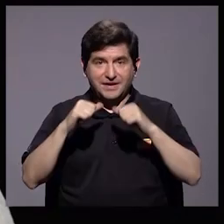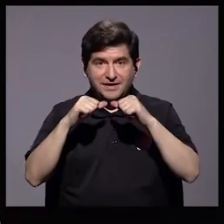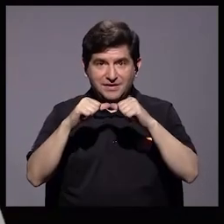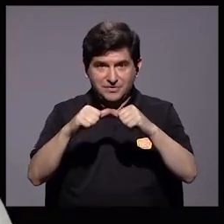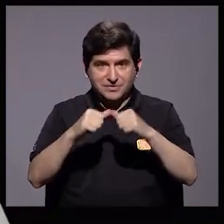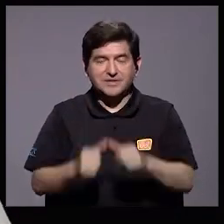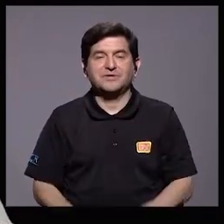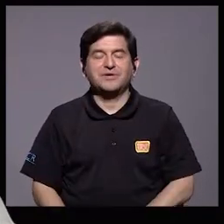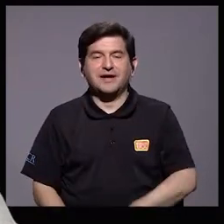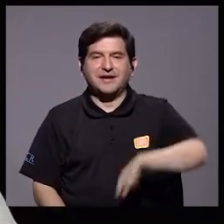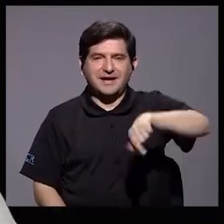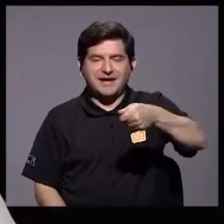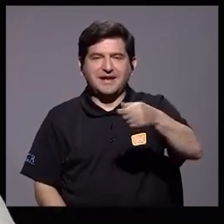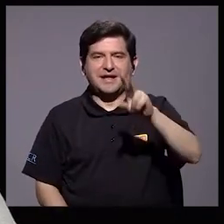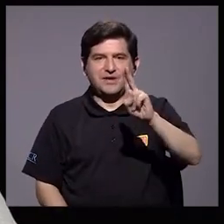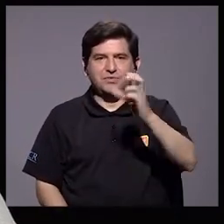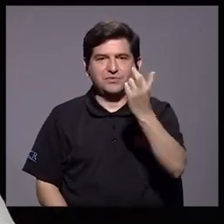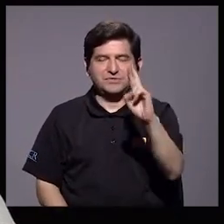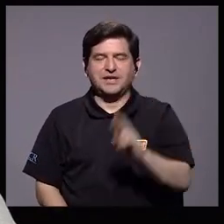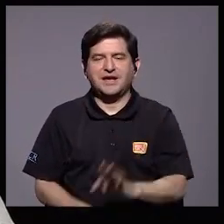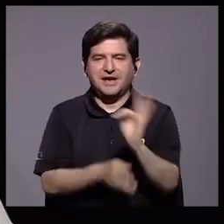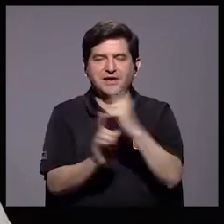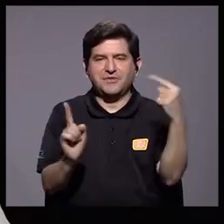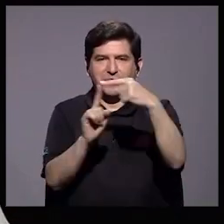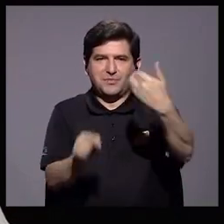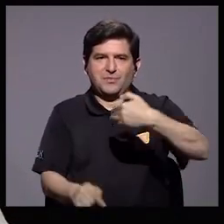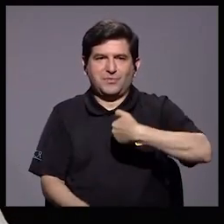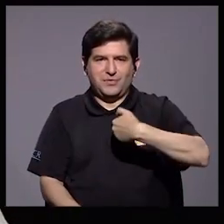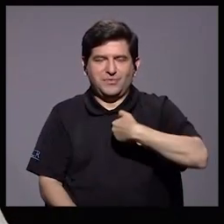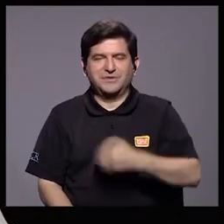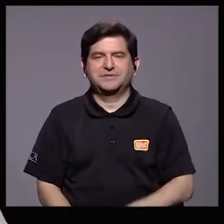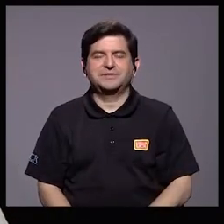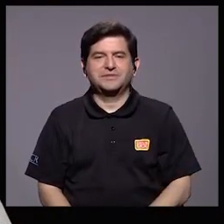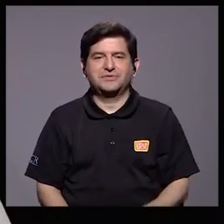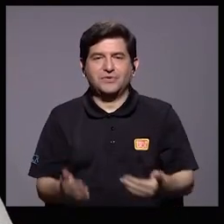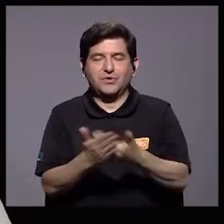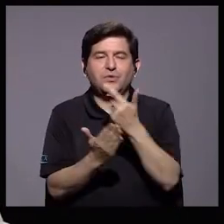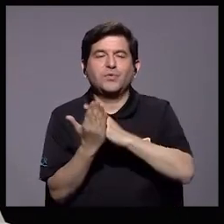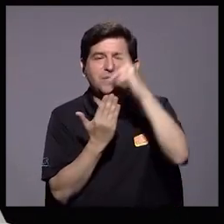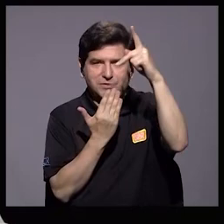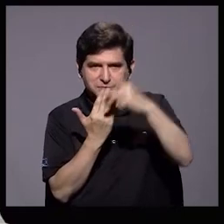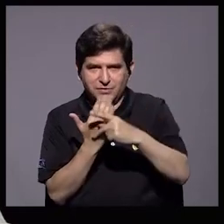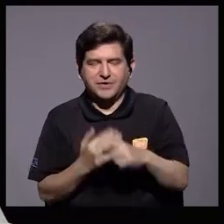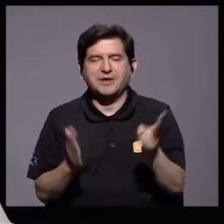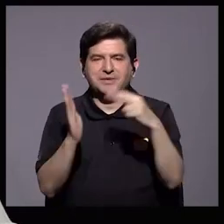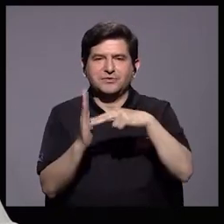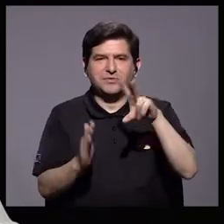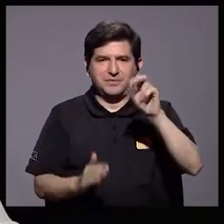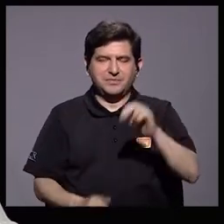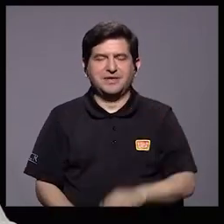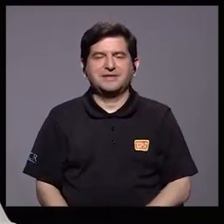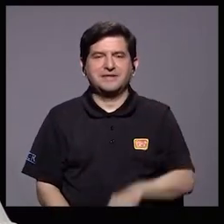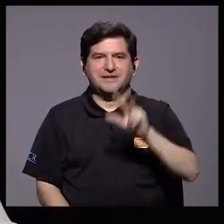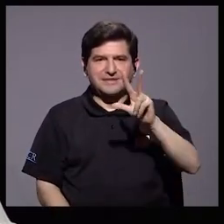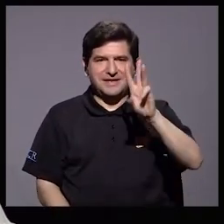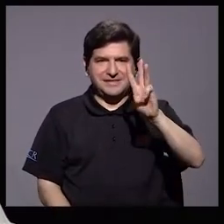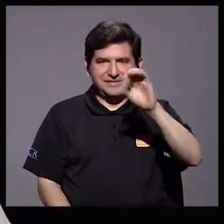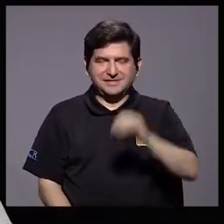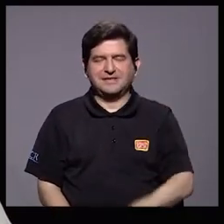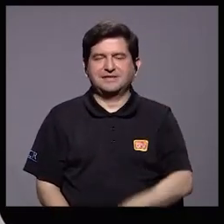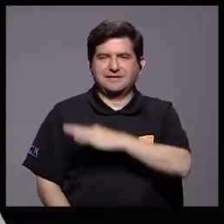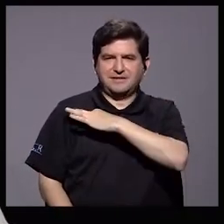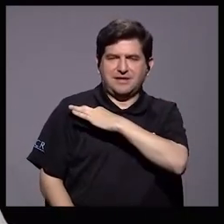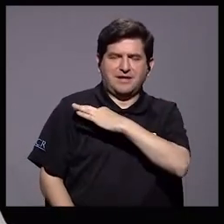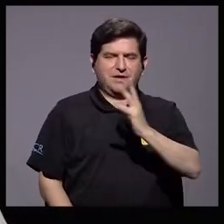regresamos estamos en los estudios del canal universidad de costa rica donde hacemos televisión con sentido nueva temporada 2020 360